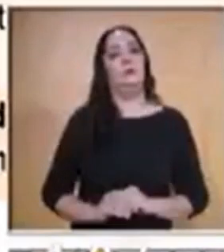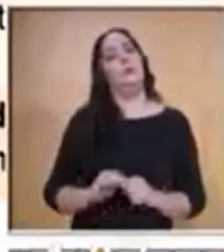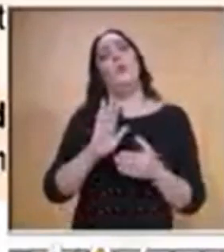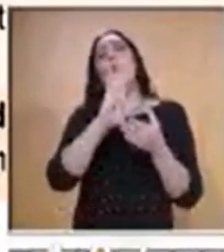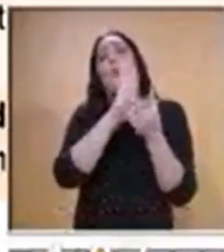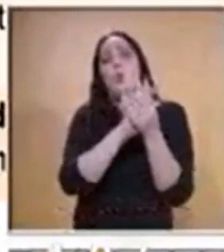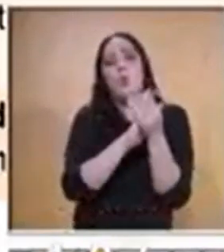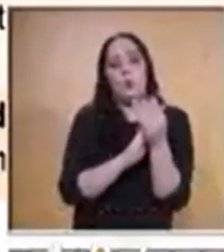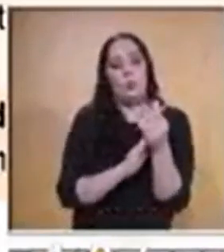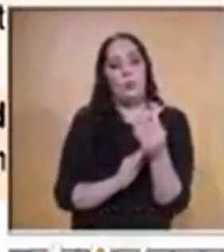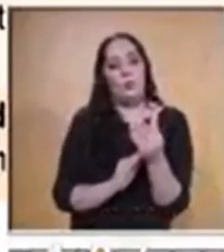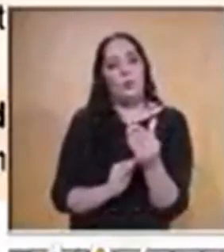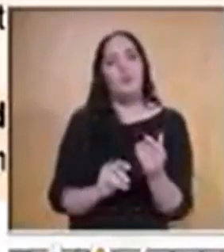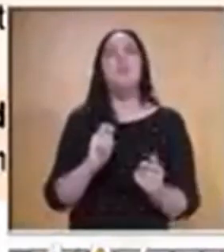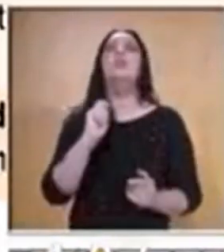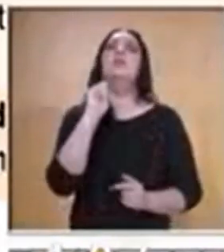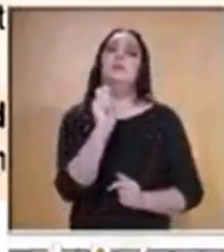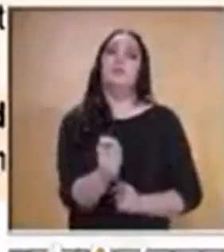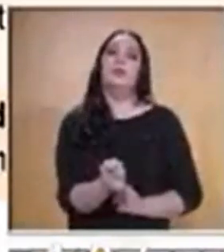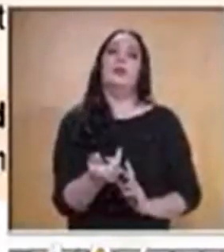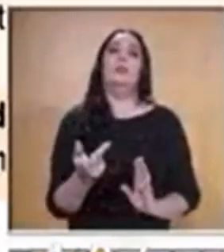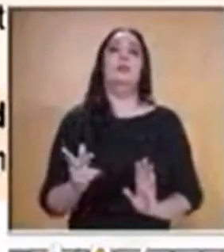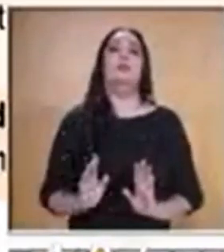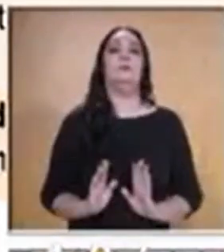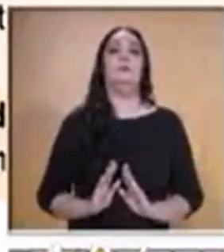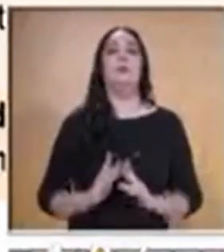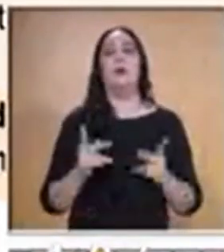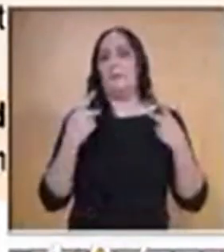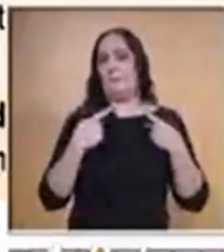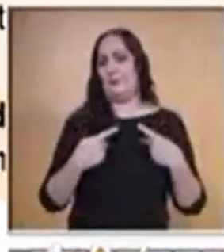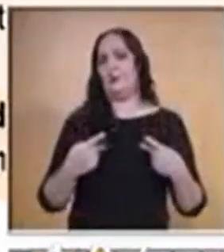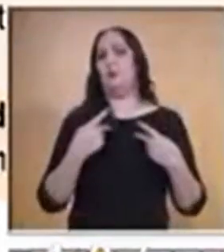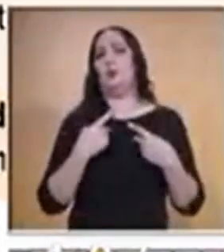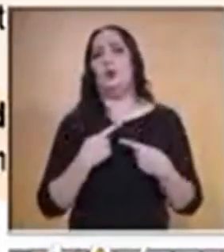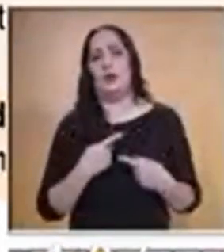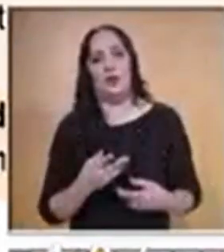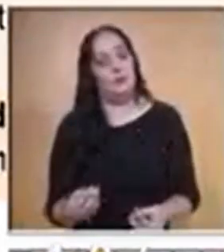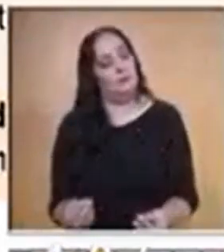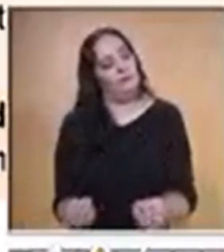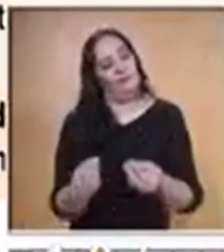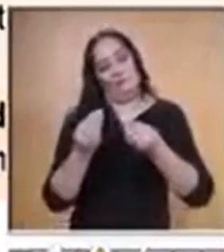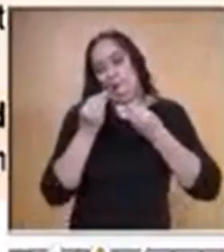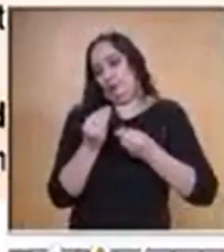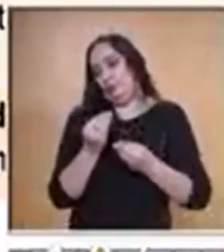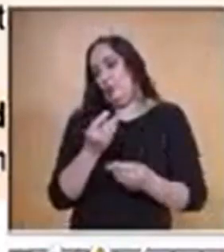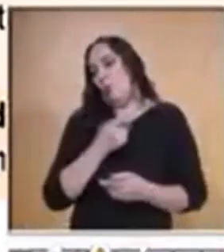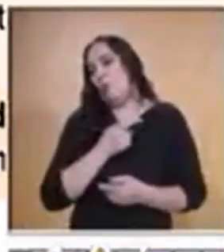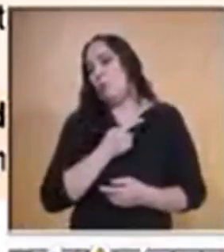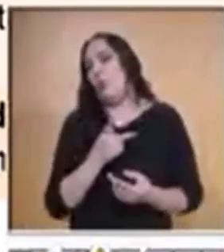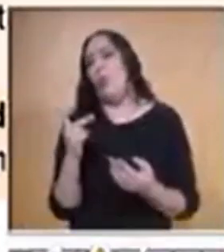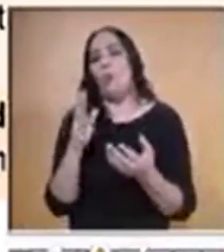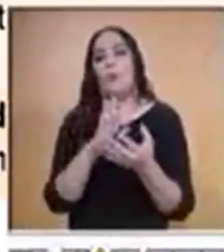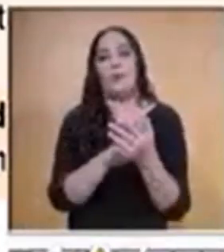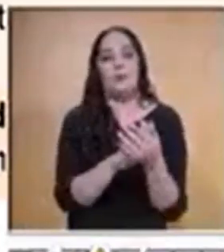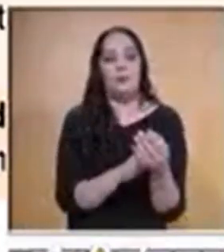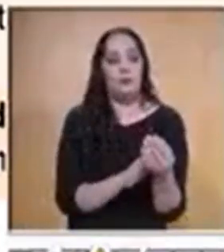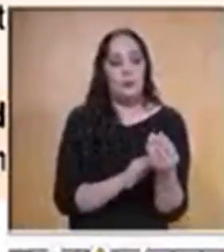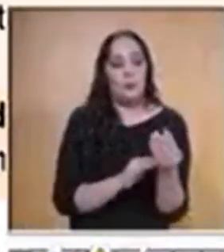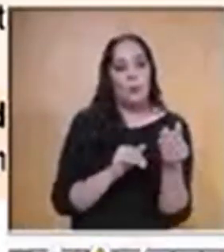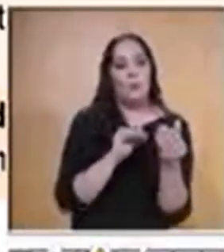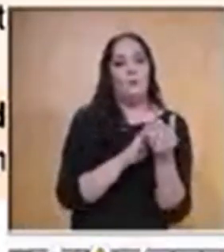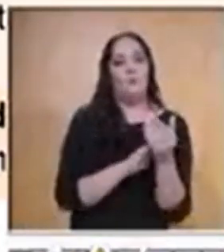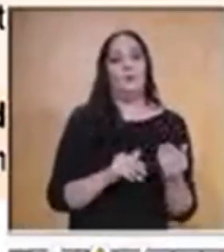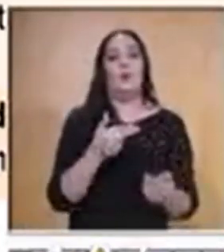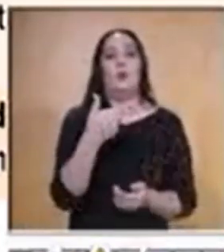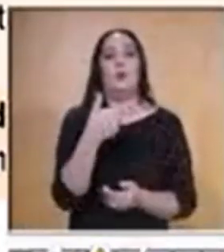humilde significa que es humilde en gran cantidad, o sea, ahí es donde hace el énfasis el adverbio para